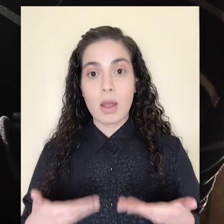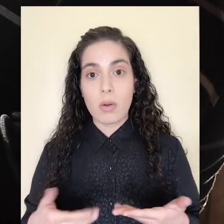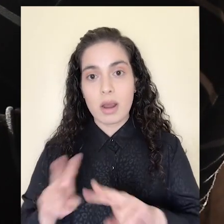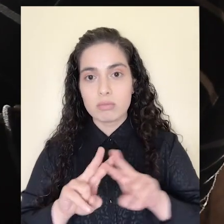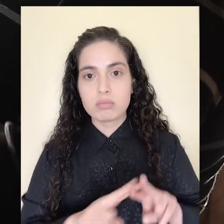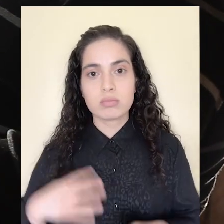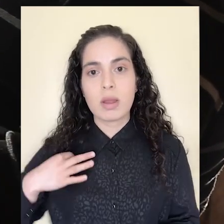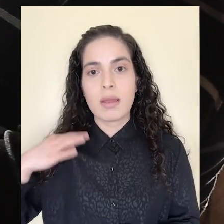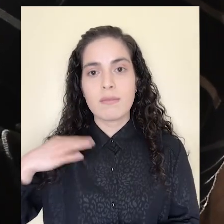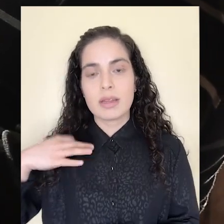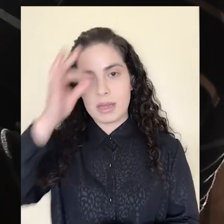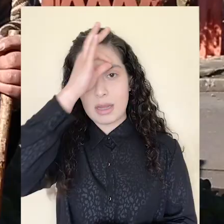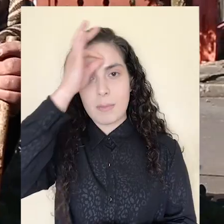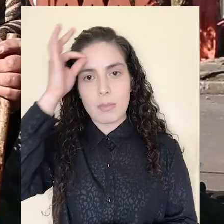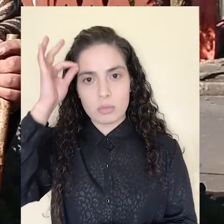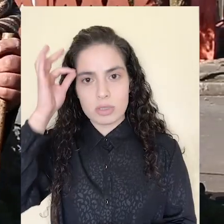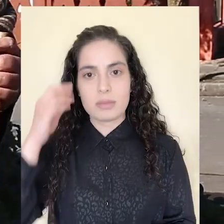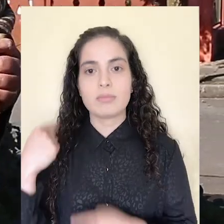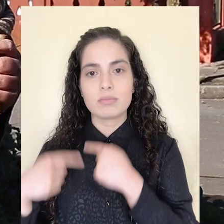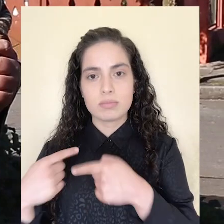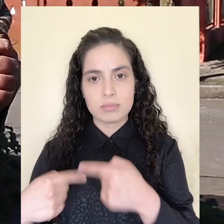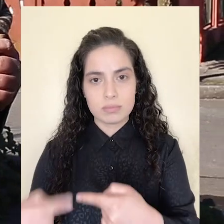lo que es la tradición, que es la vestimenta mapuche.